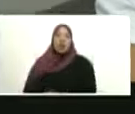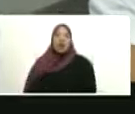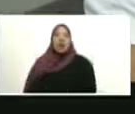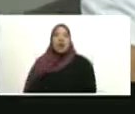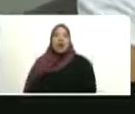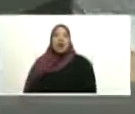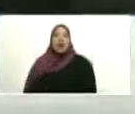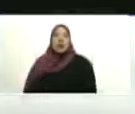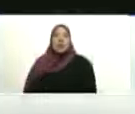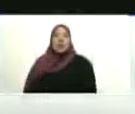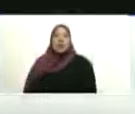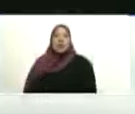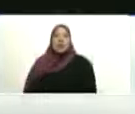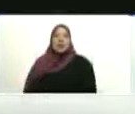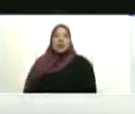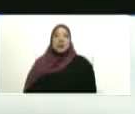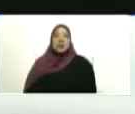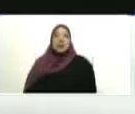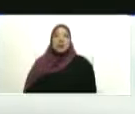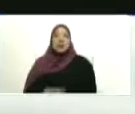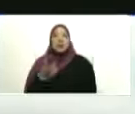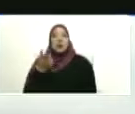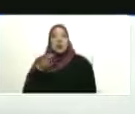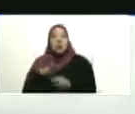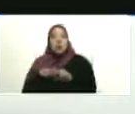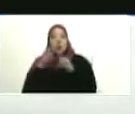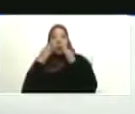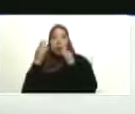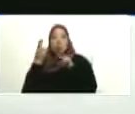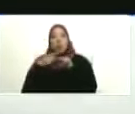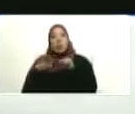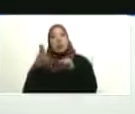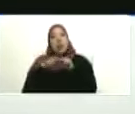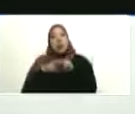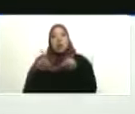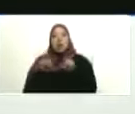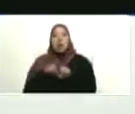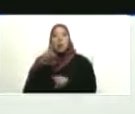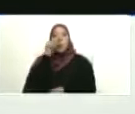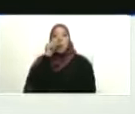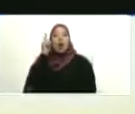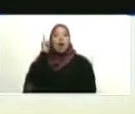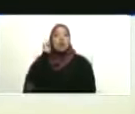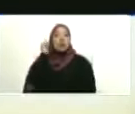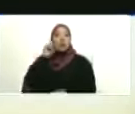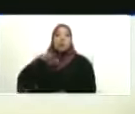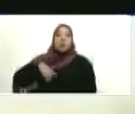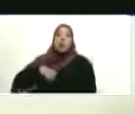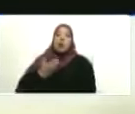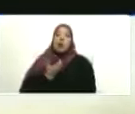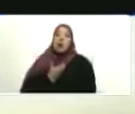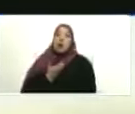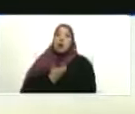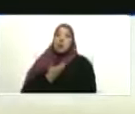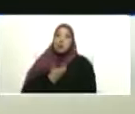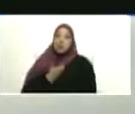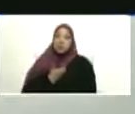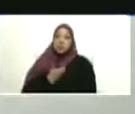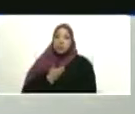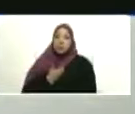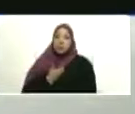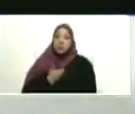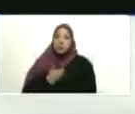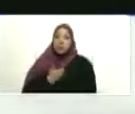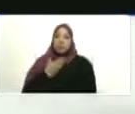Bueno, presidente, aquí está Wesley, como todos los niños y niñas. Aquí está nuestro alcalde, que le va a entregar en este momento el